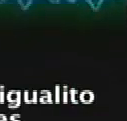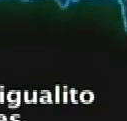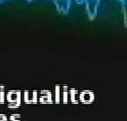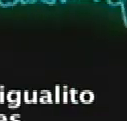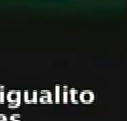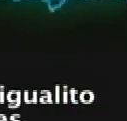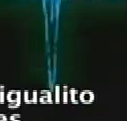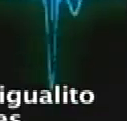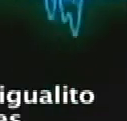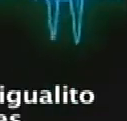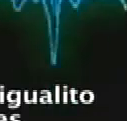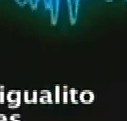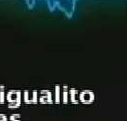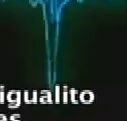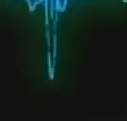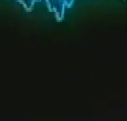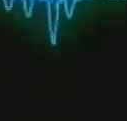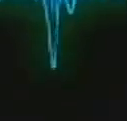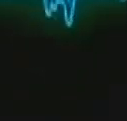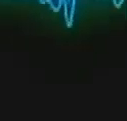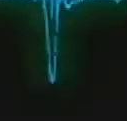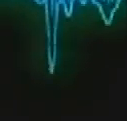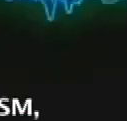se escuchaban las conversaciones.